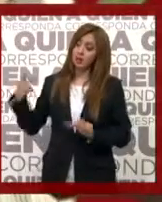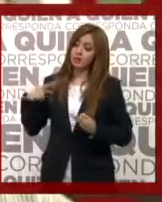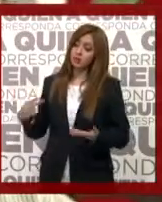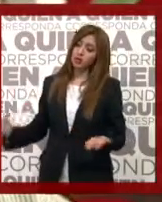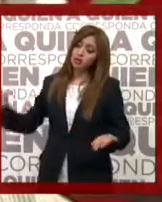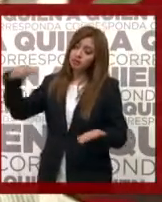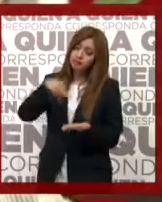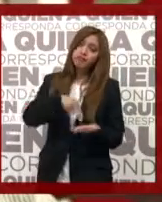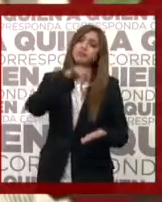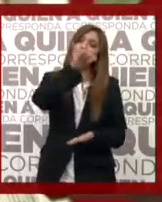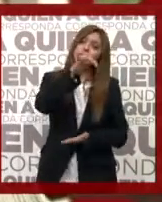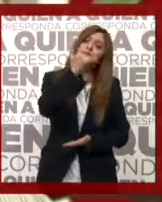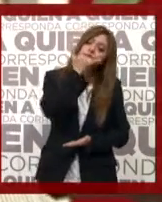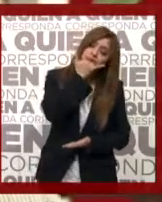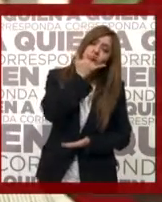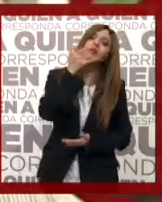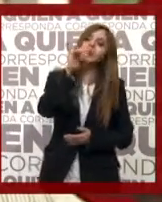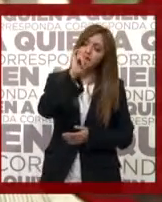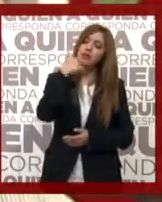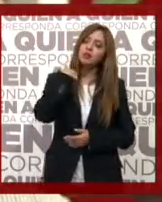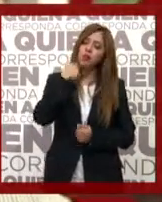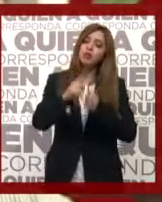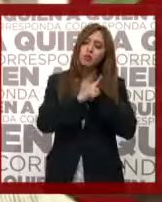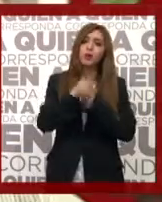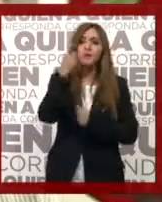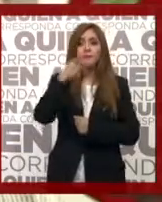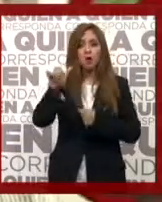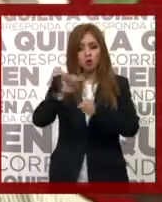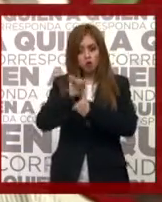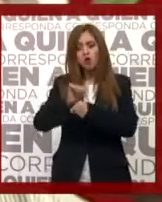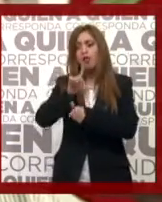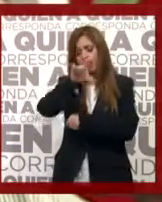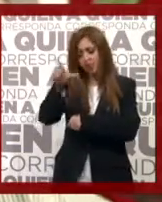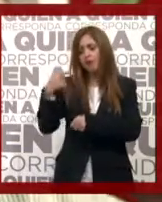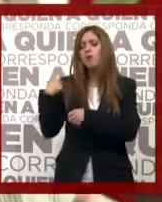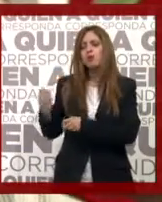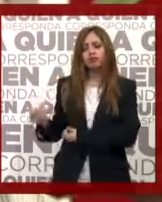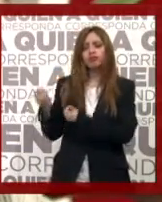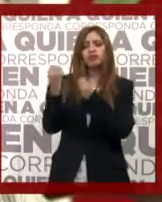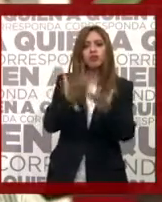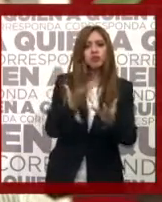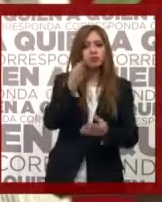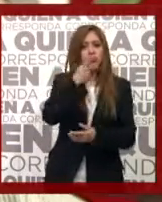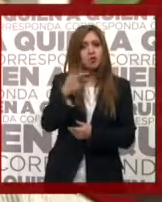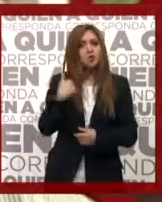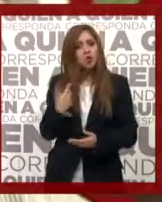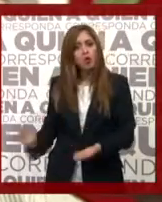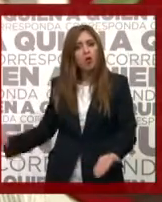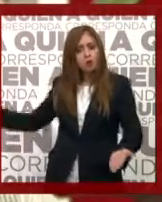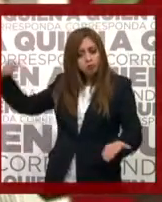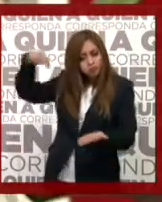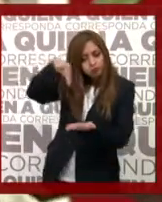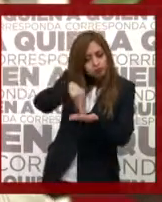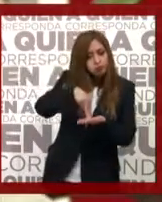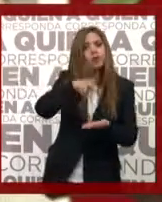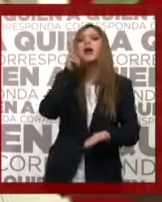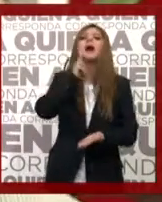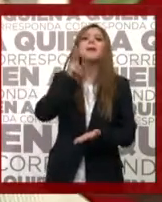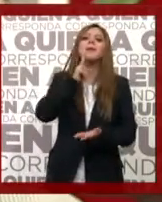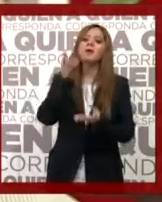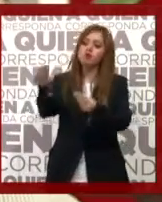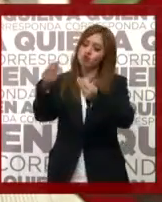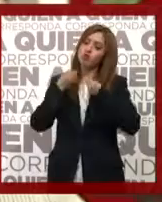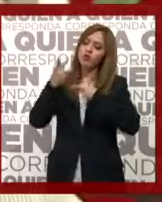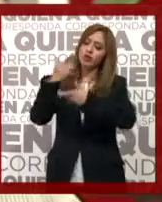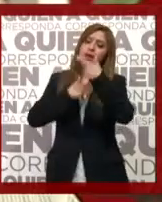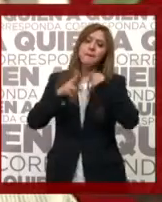mal, pero que me devolvería mi vehículo al siguiente día. Y de tal forma que yo al siguiente día me presento con la intención de recuperar mi